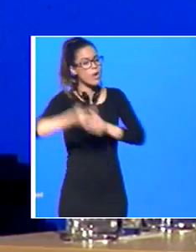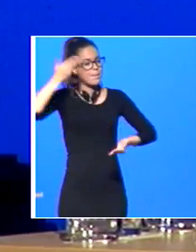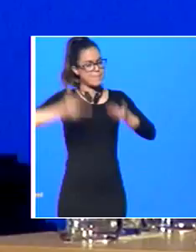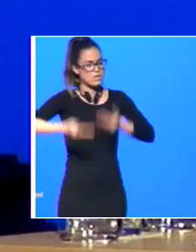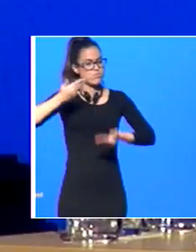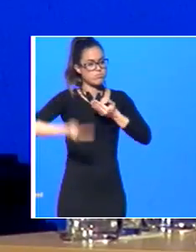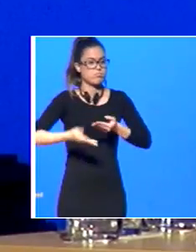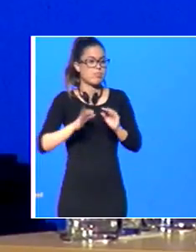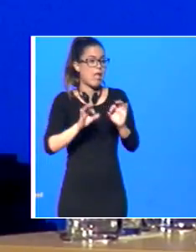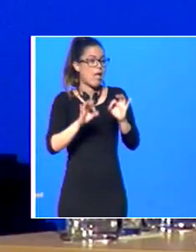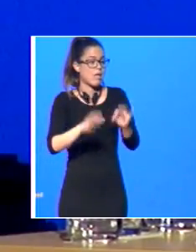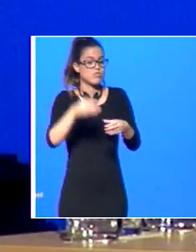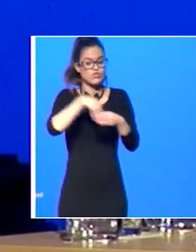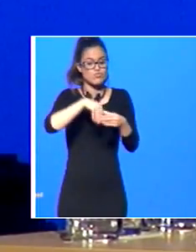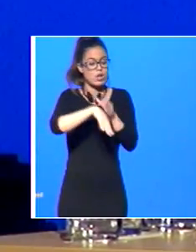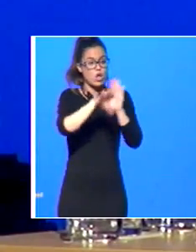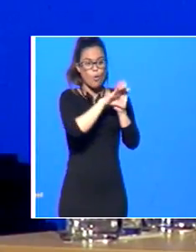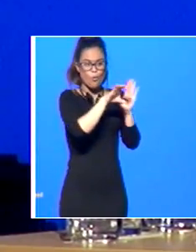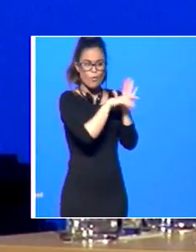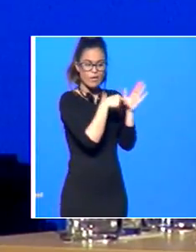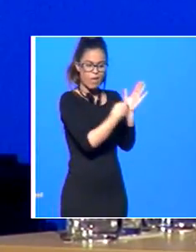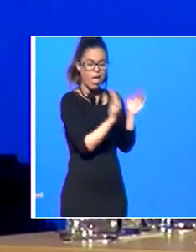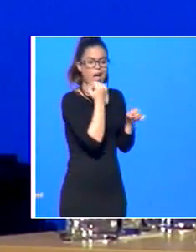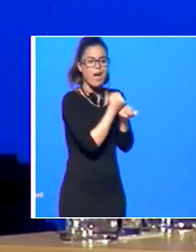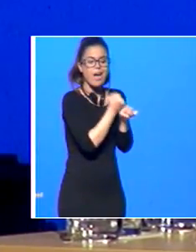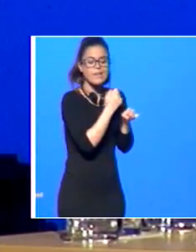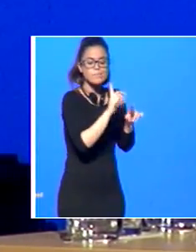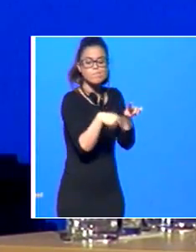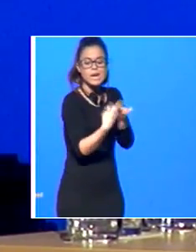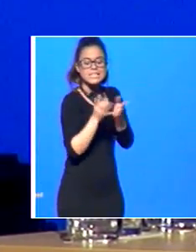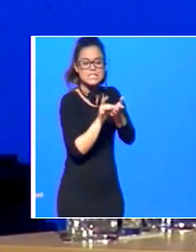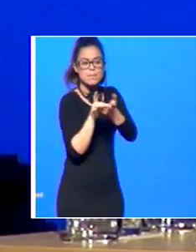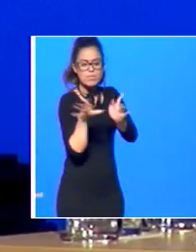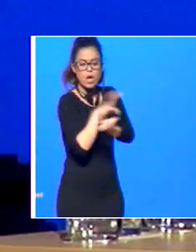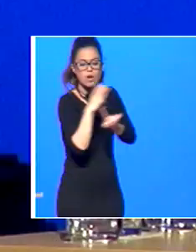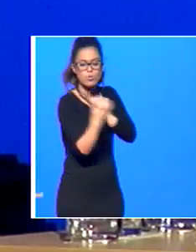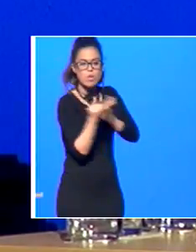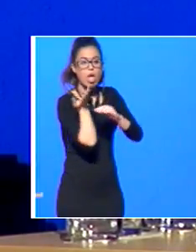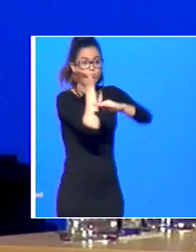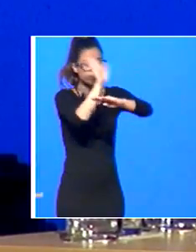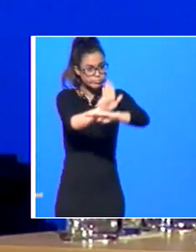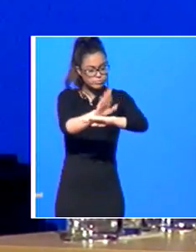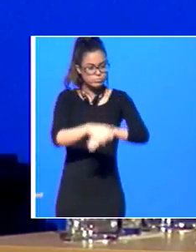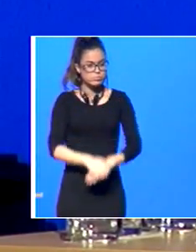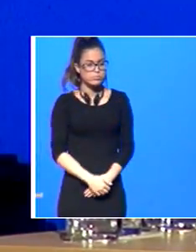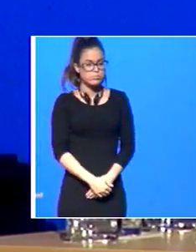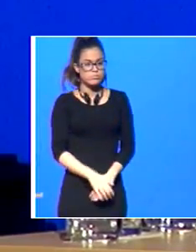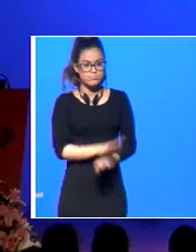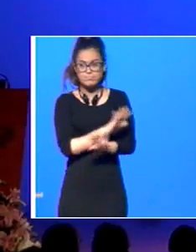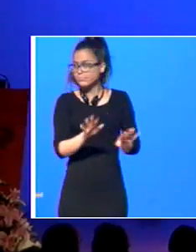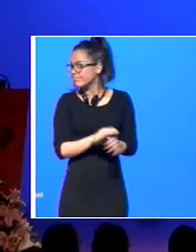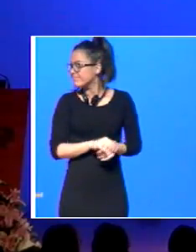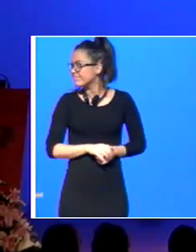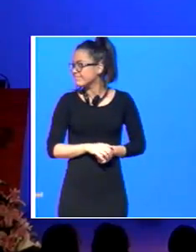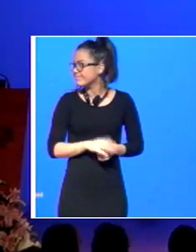se trabajan contenidos curriculares y se prestan servicios a la comunidad de diverso tipo. Y voy a parar aquí, si te parece.